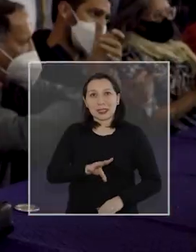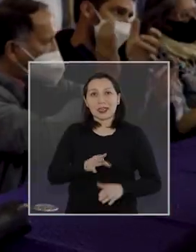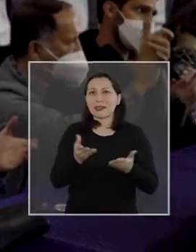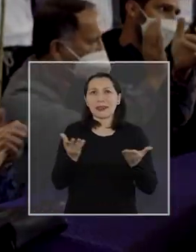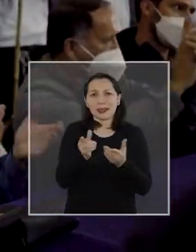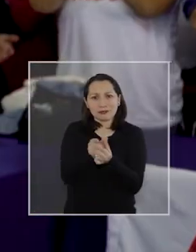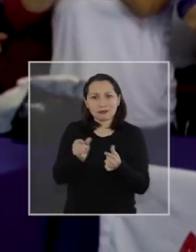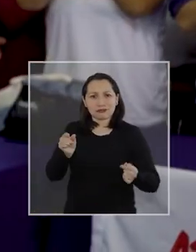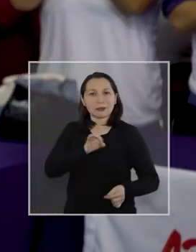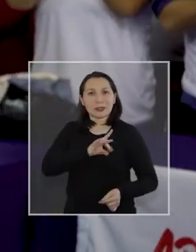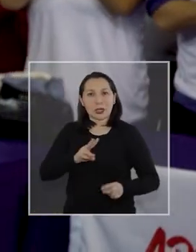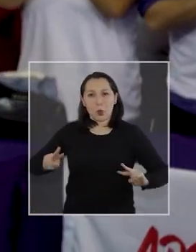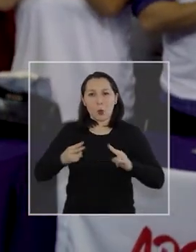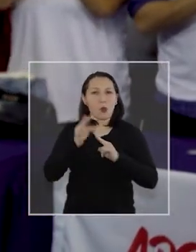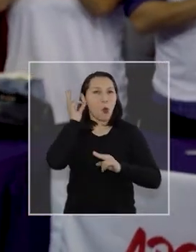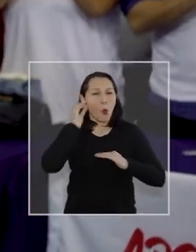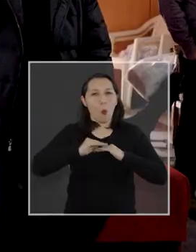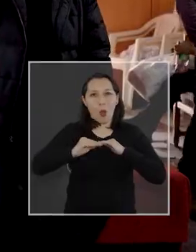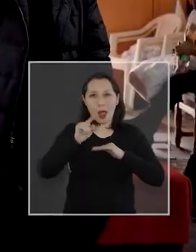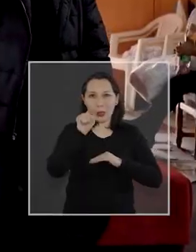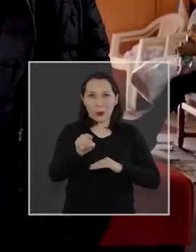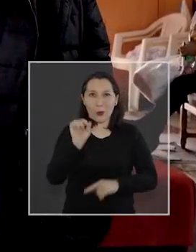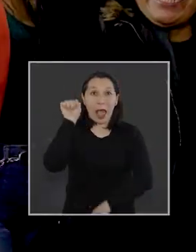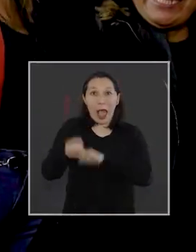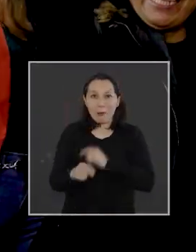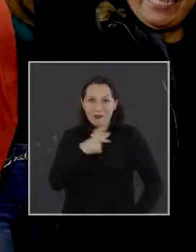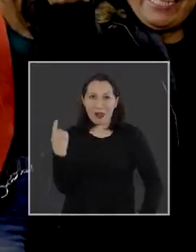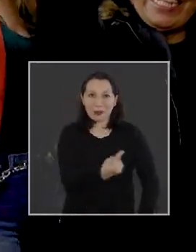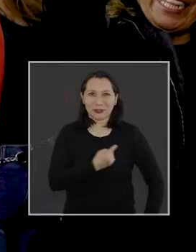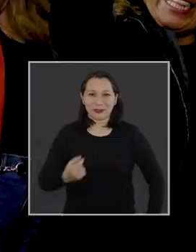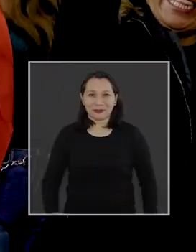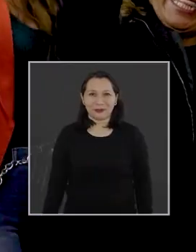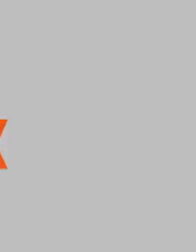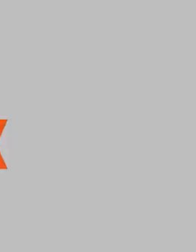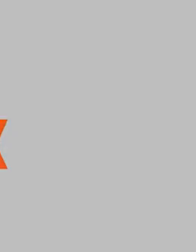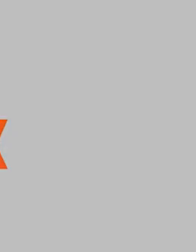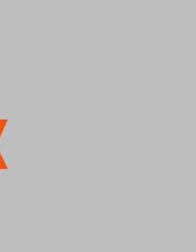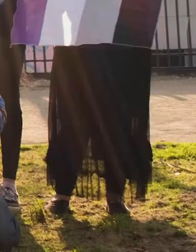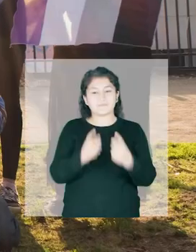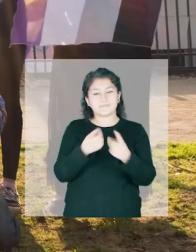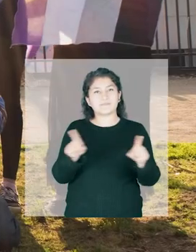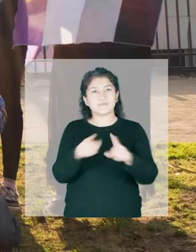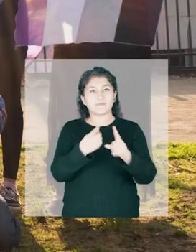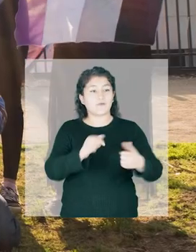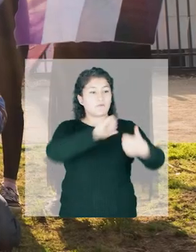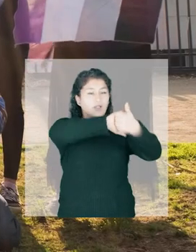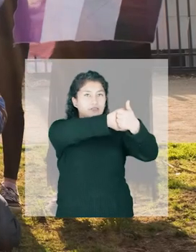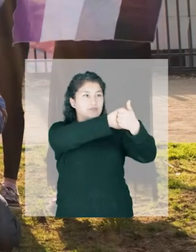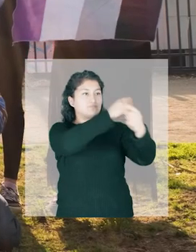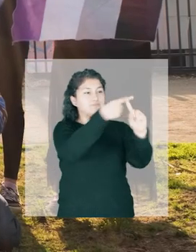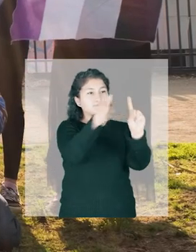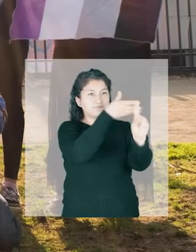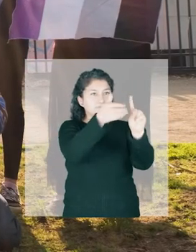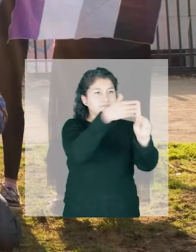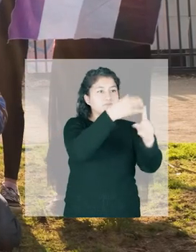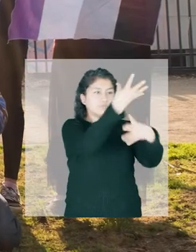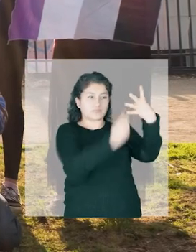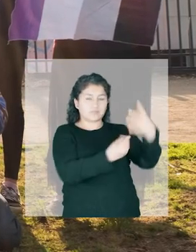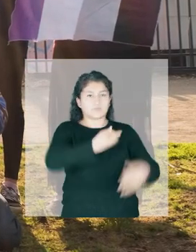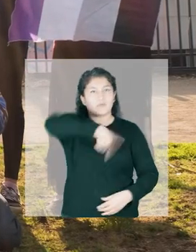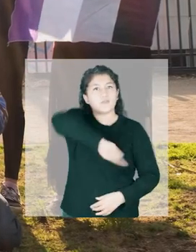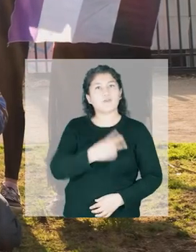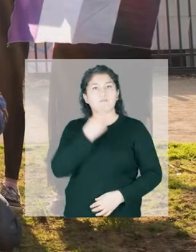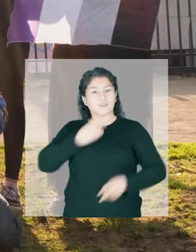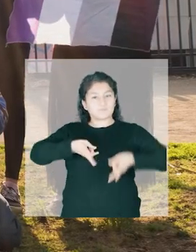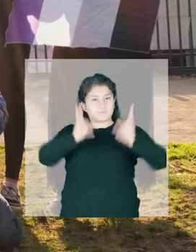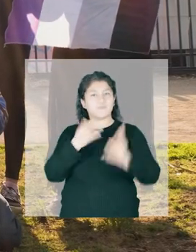ese Chile que se construye con mujeres como tú. ¡Aprobamos! Por nuestro derecho a una vida libre de violencia